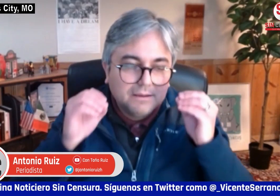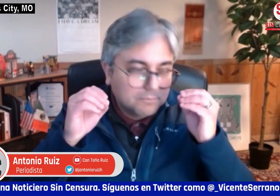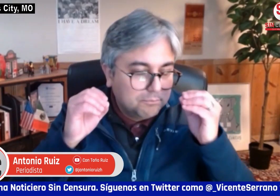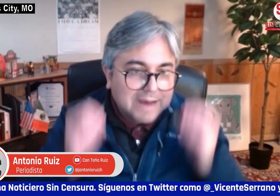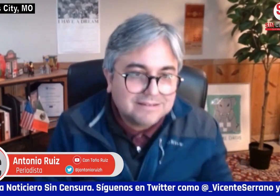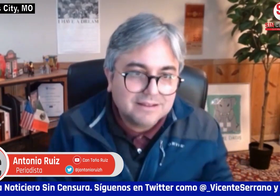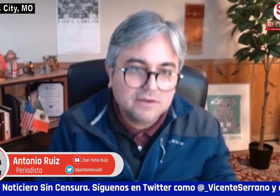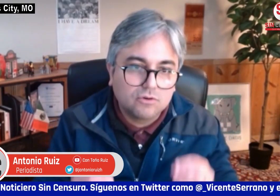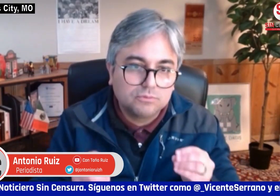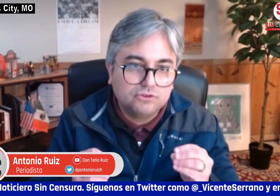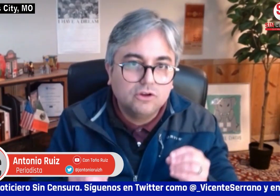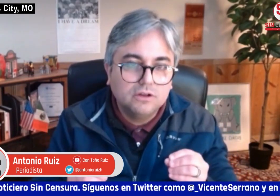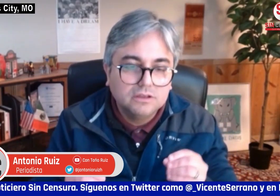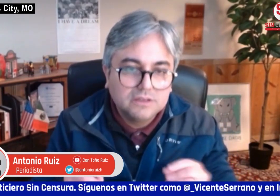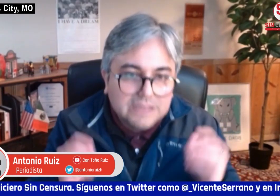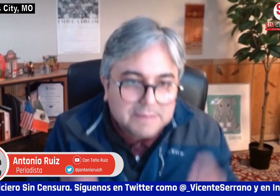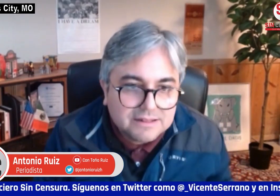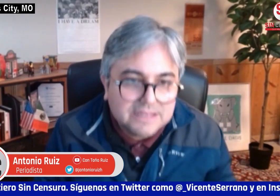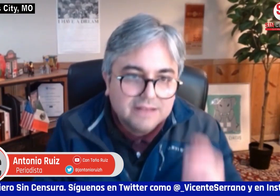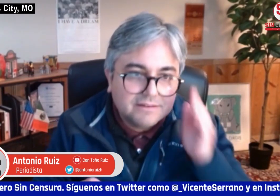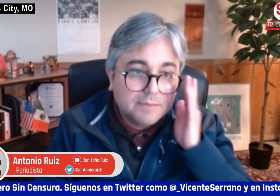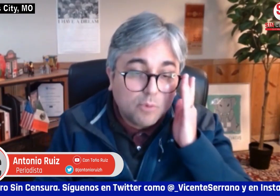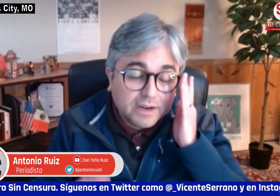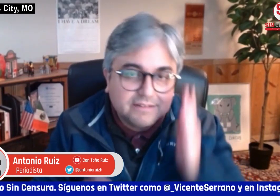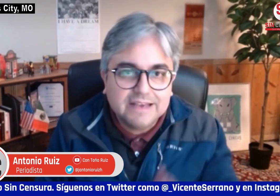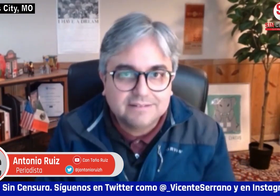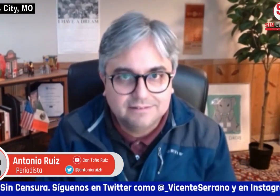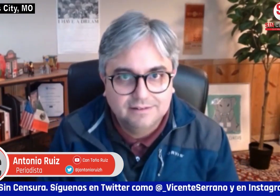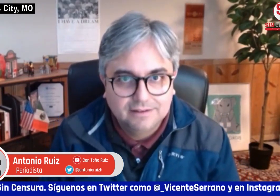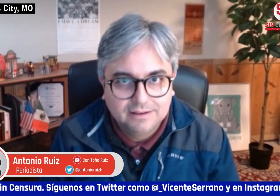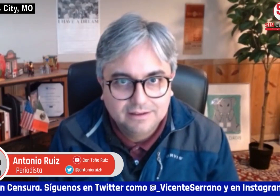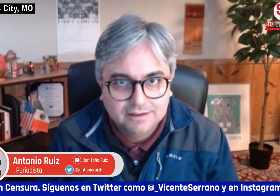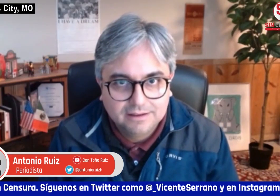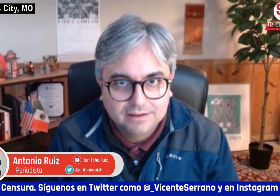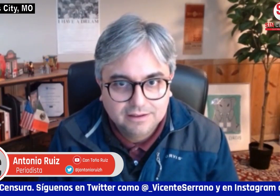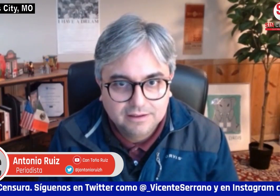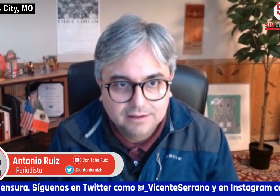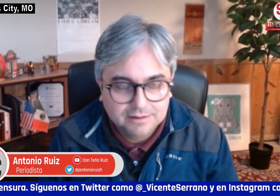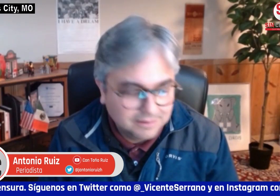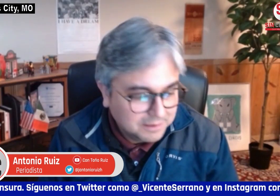pide basta de corrupción, de mentiras y de hipocresías.